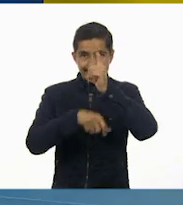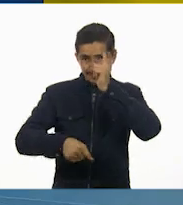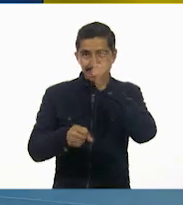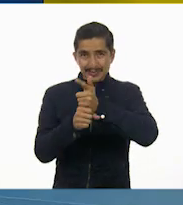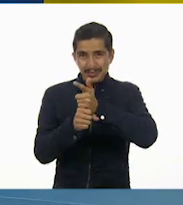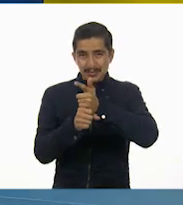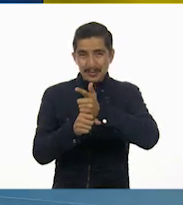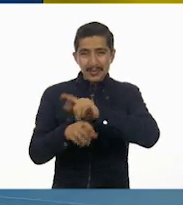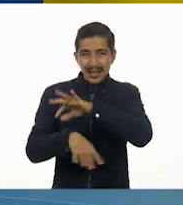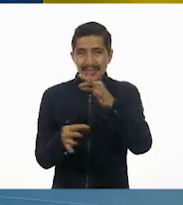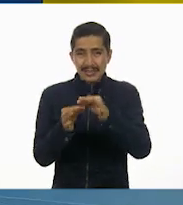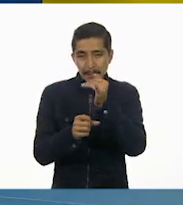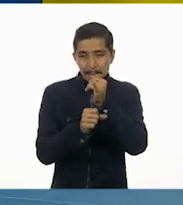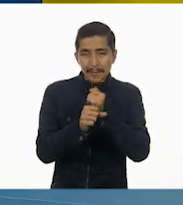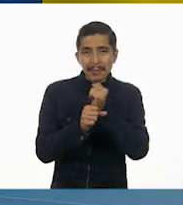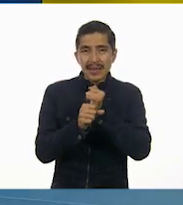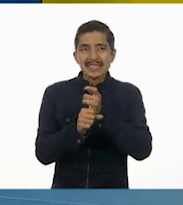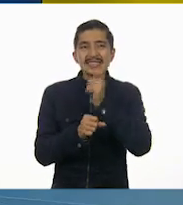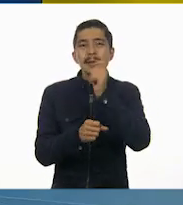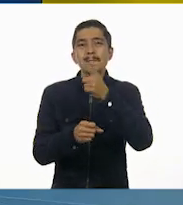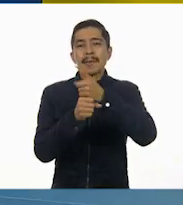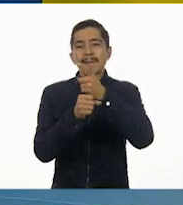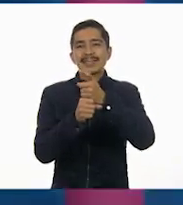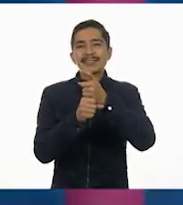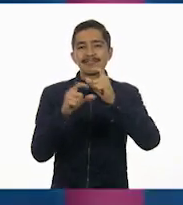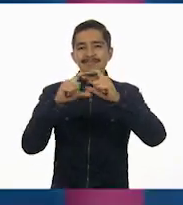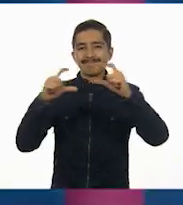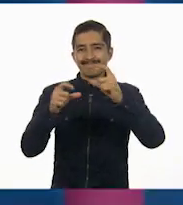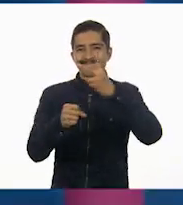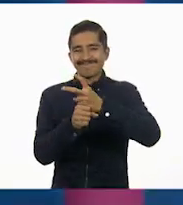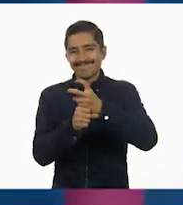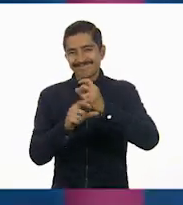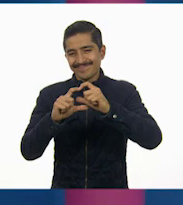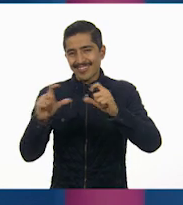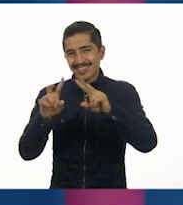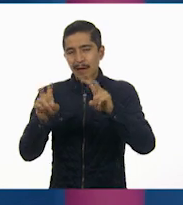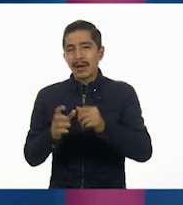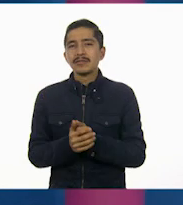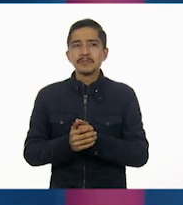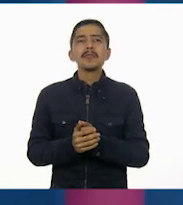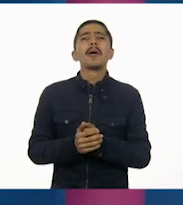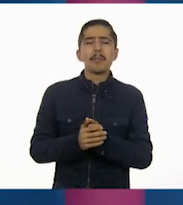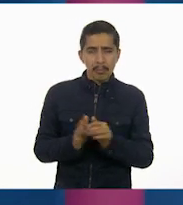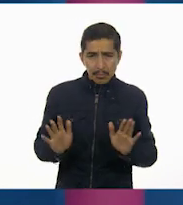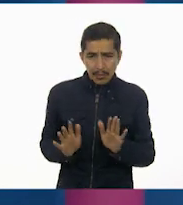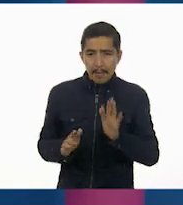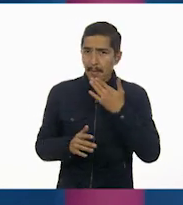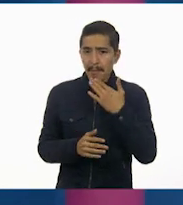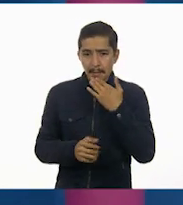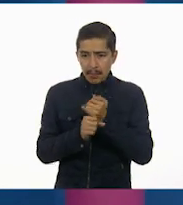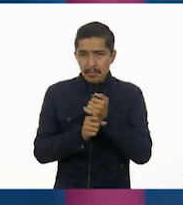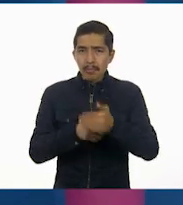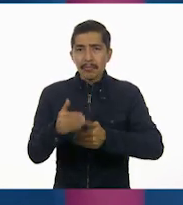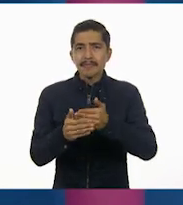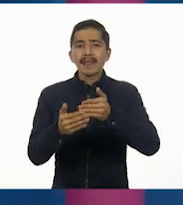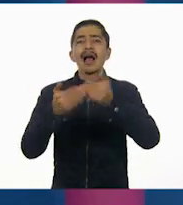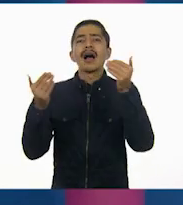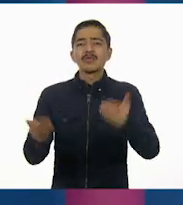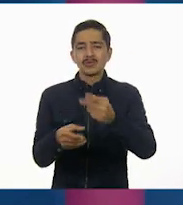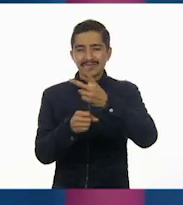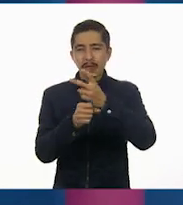ya terminamos con la investigación de nuestro primer subtema. Y vamos muy bien con nuestra investigación. Ahora trabajemos el